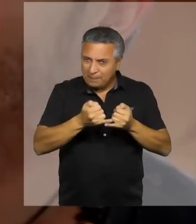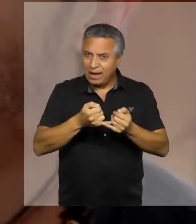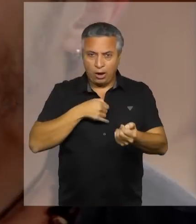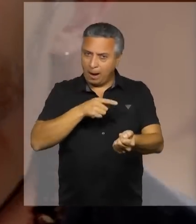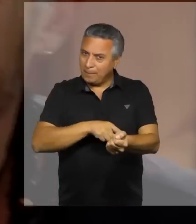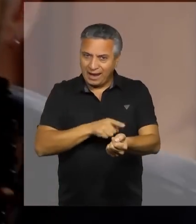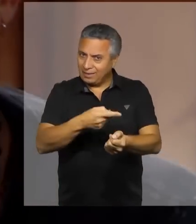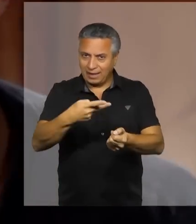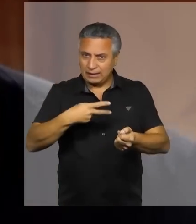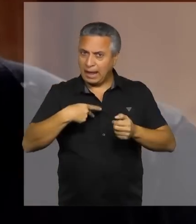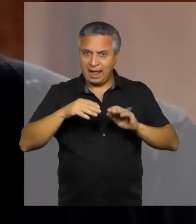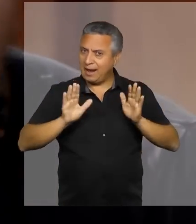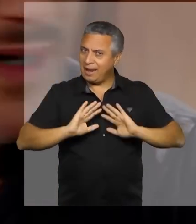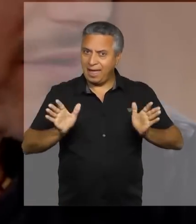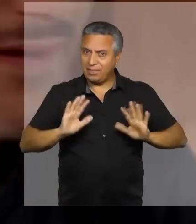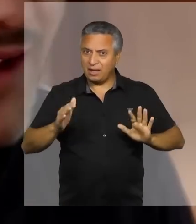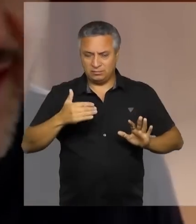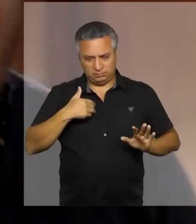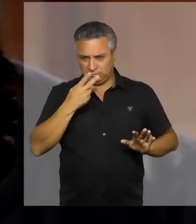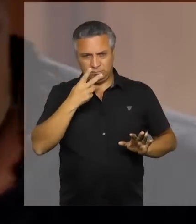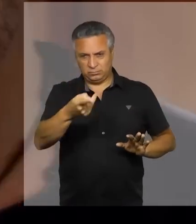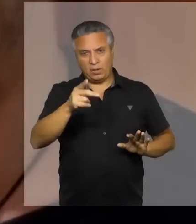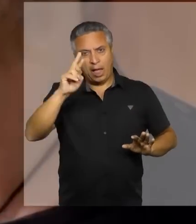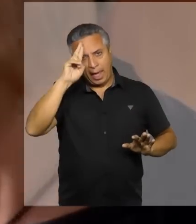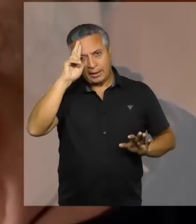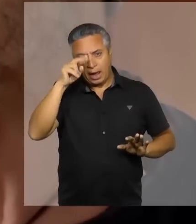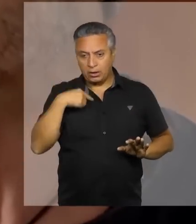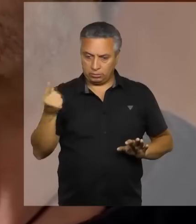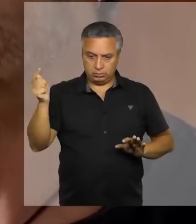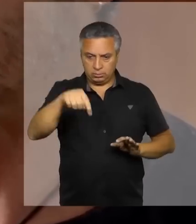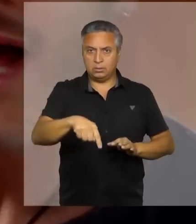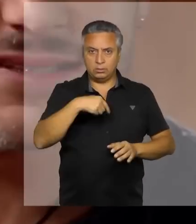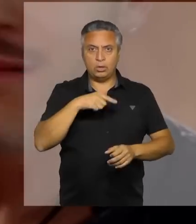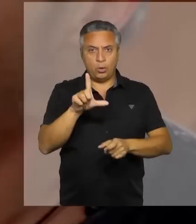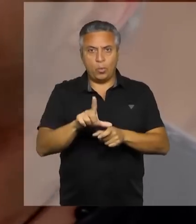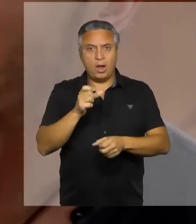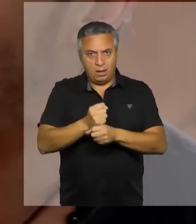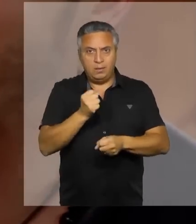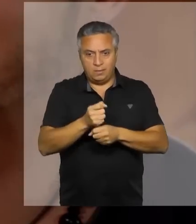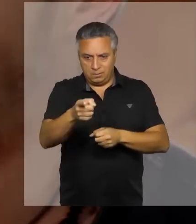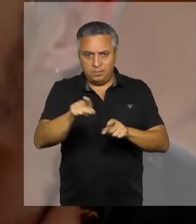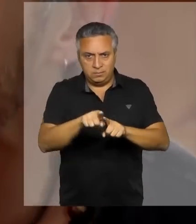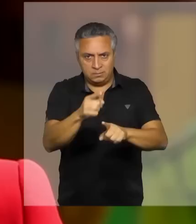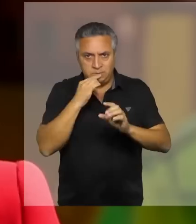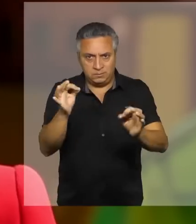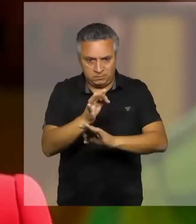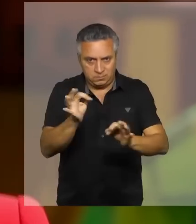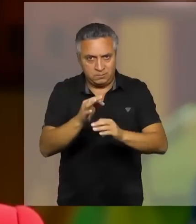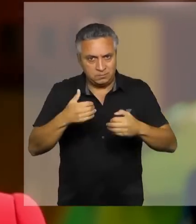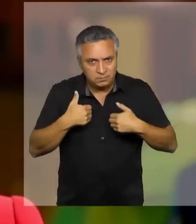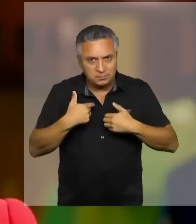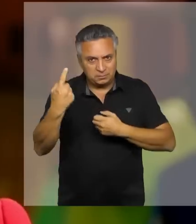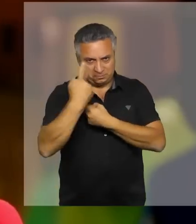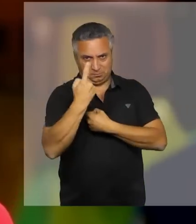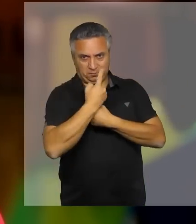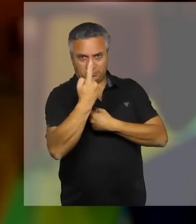nada. Así que, no sé, me parece súper raro que vengáis aquí a mi lugar de trabajo a decirme lo que tengo que hacer.